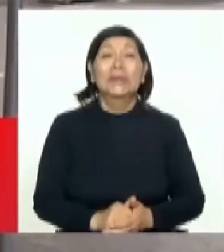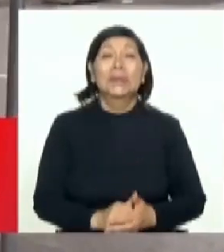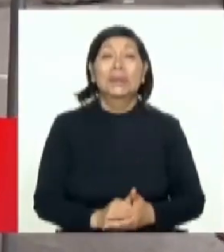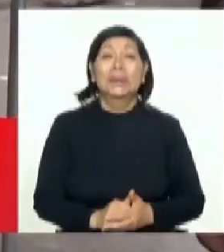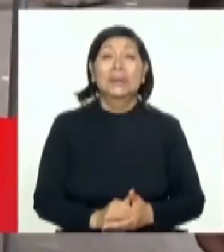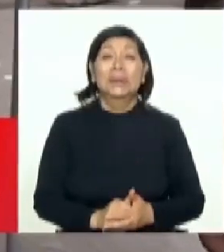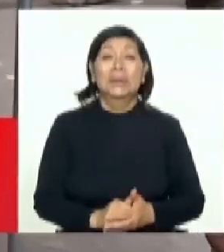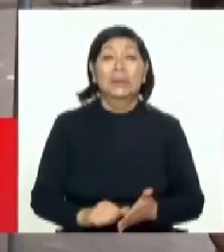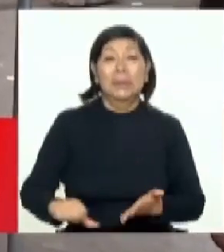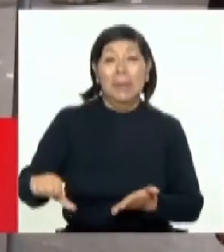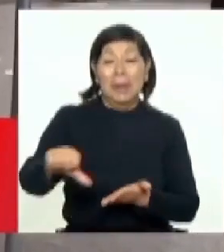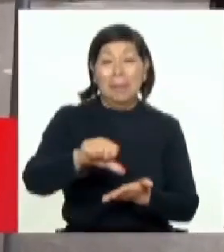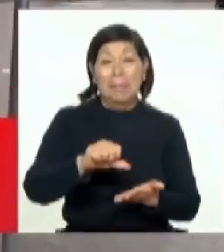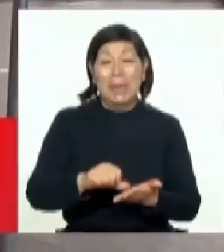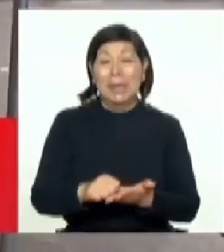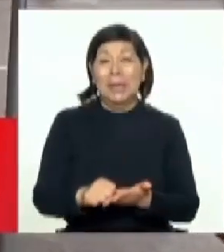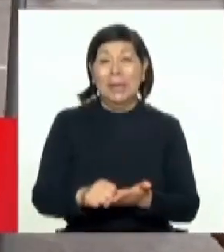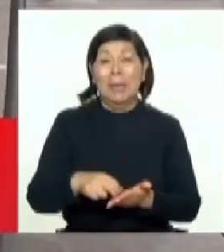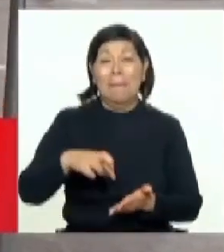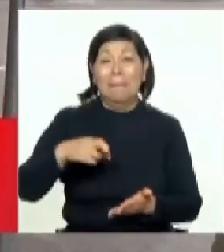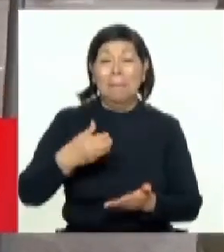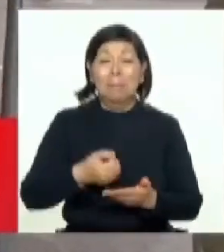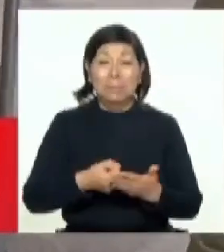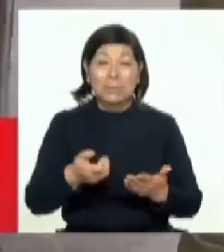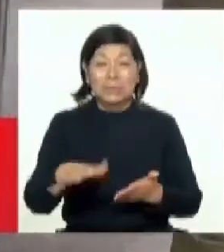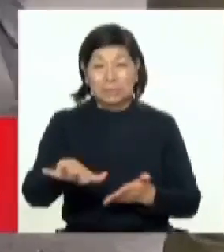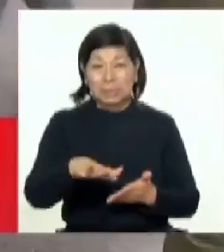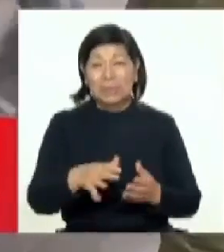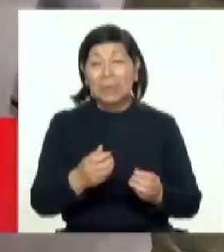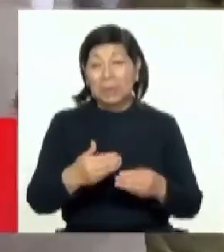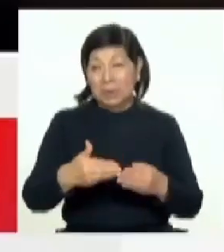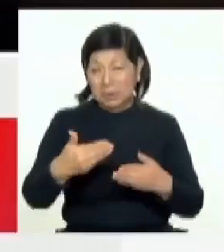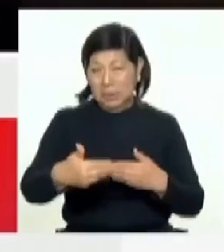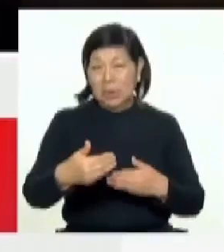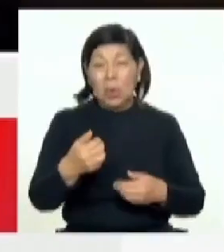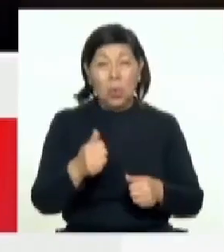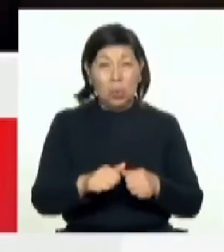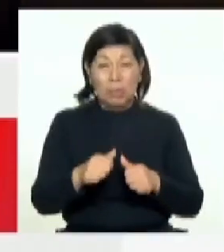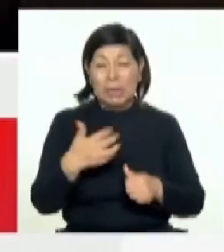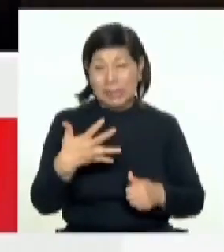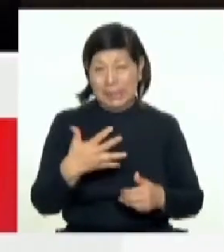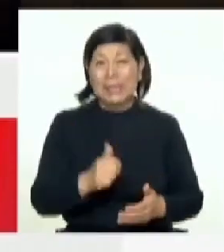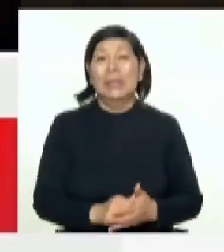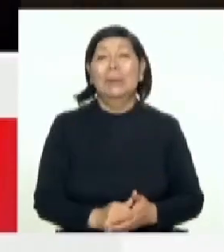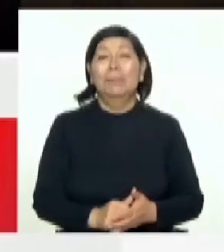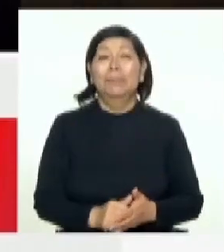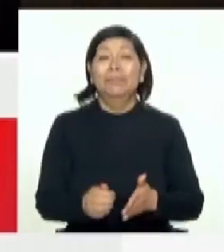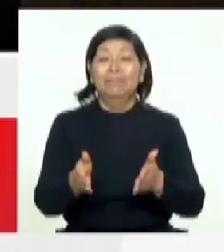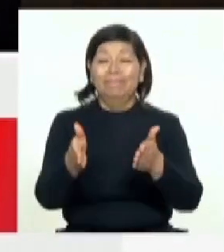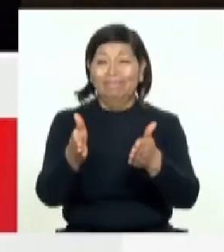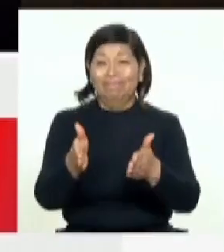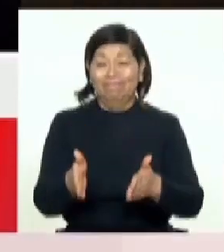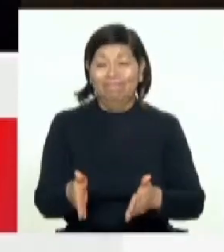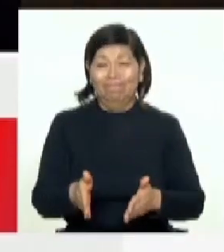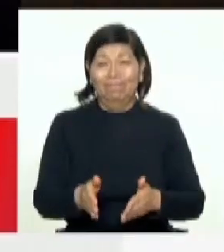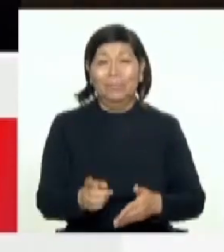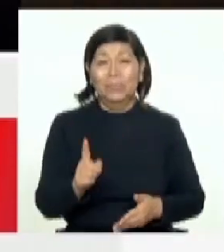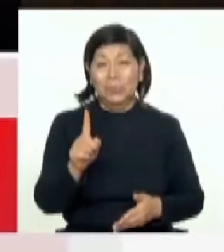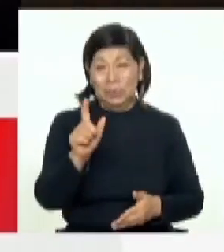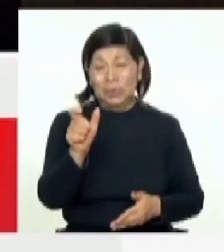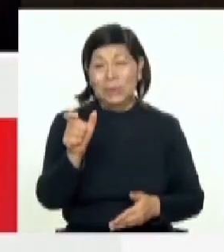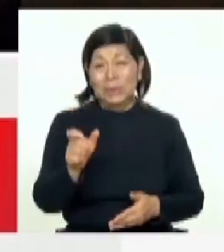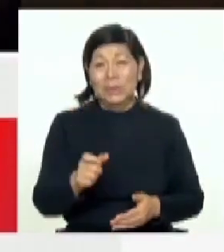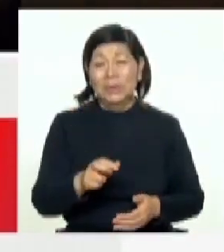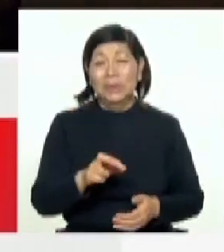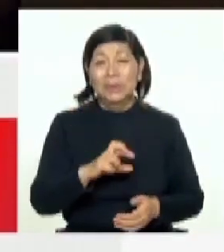la altura del Parque El Periodista en la cuadra 5 de la Avenida Canto Grande, el paradero 5 de la Avenida Canto Grande. Estamos en el velorio de uno de ellos,